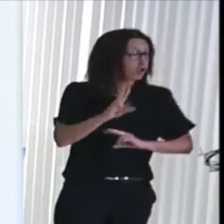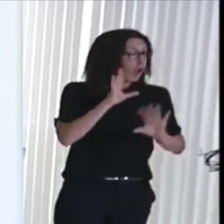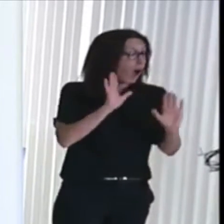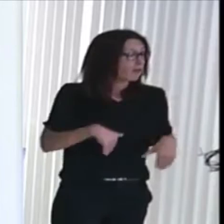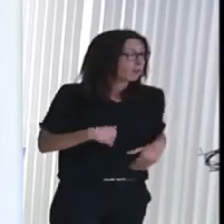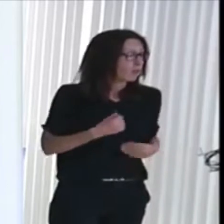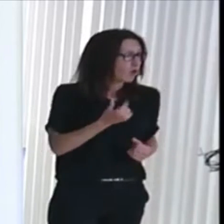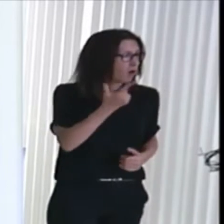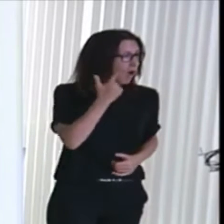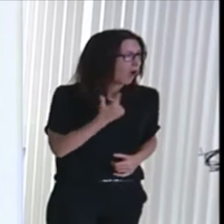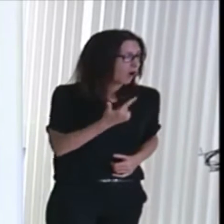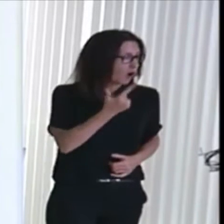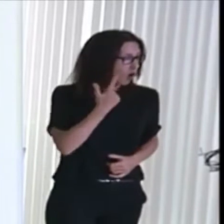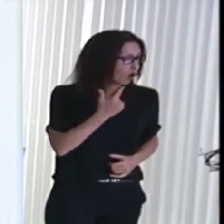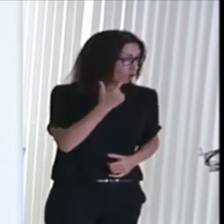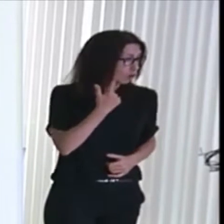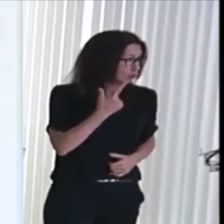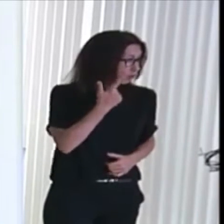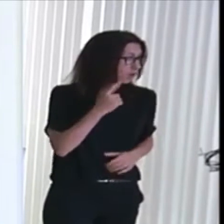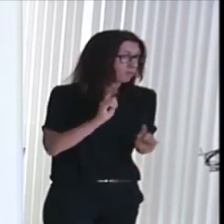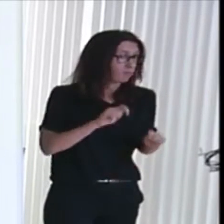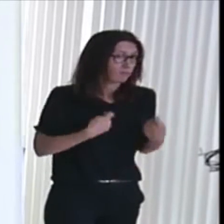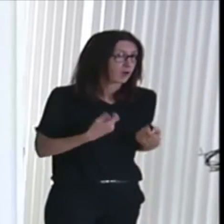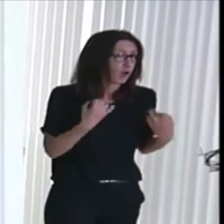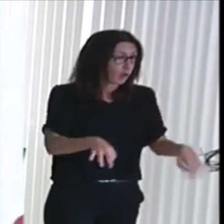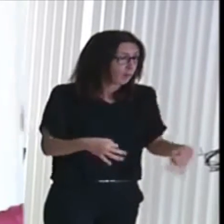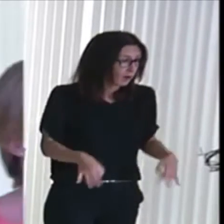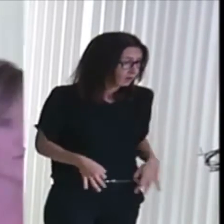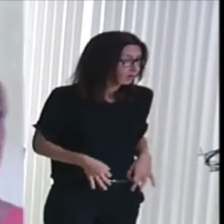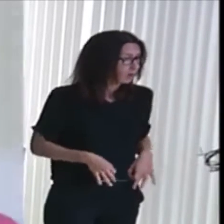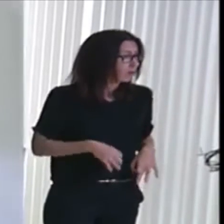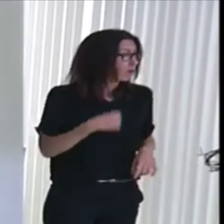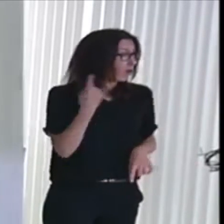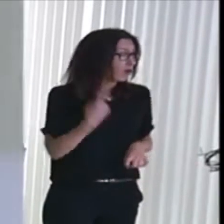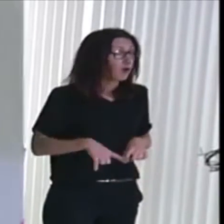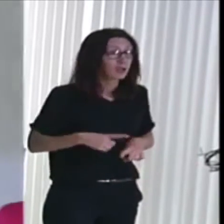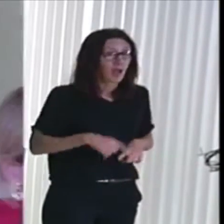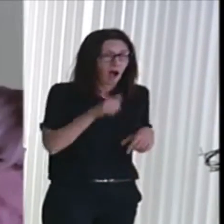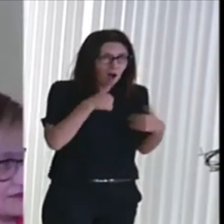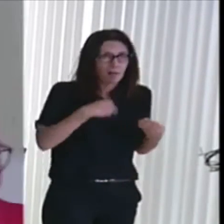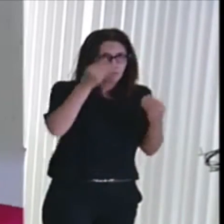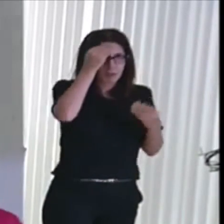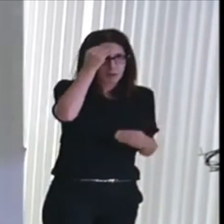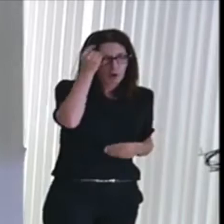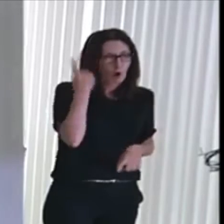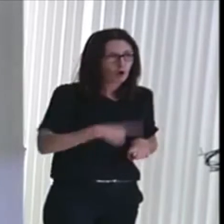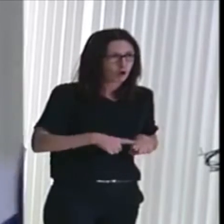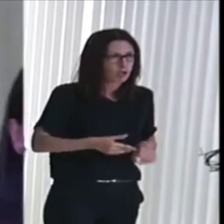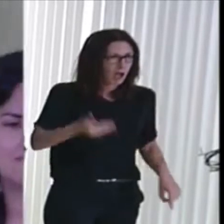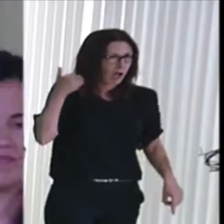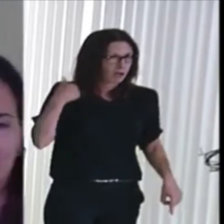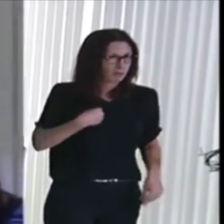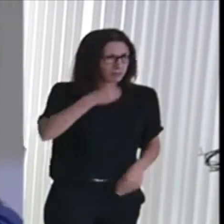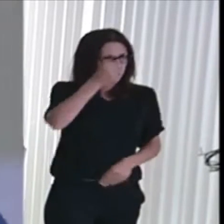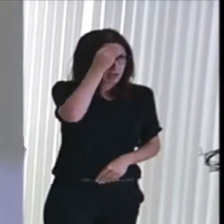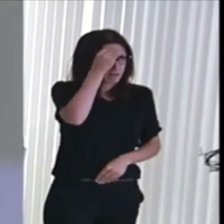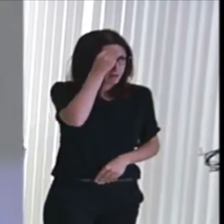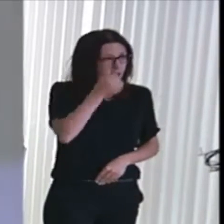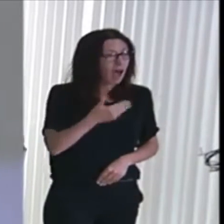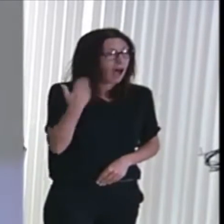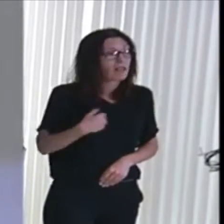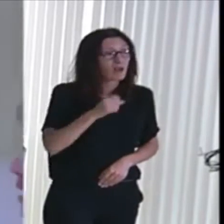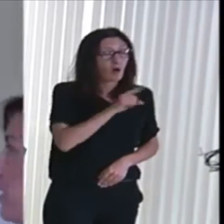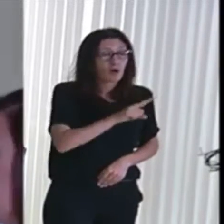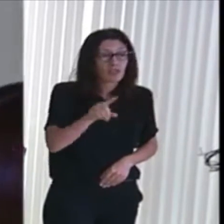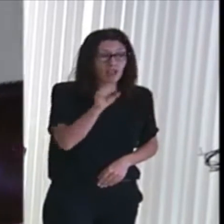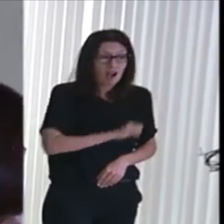haciendo un callo. Y es verdad, o sea, cosas. Yo lo pienso ahora, digo, cosas que me parecían todo un mundo hace 11 años,